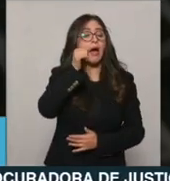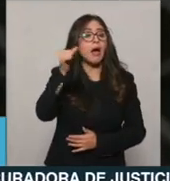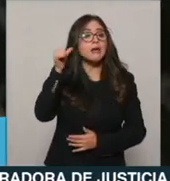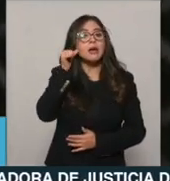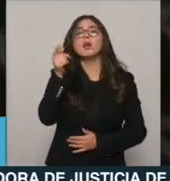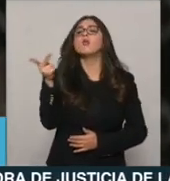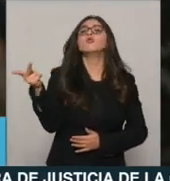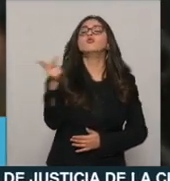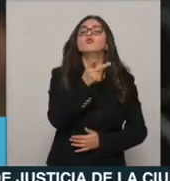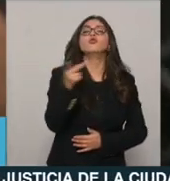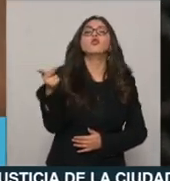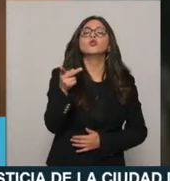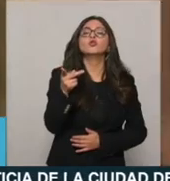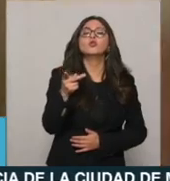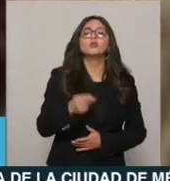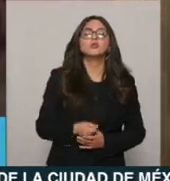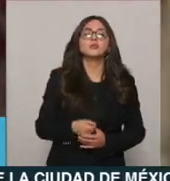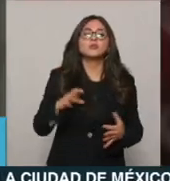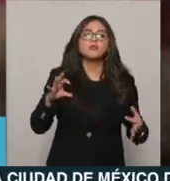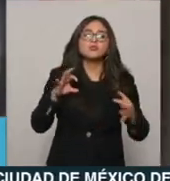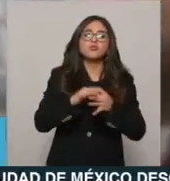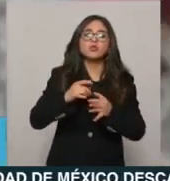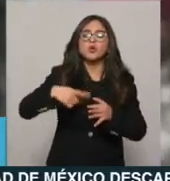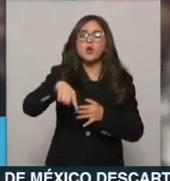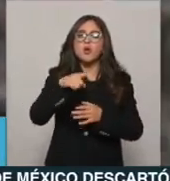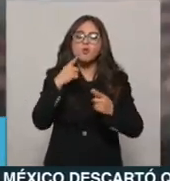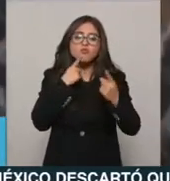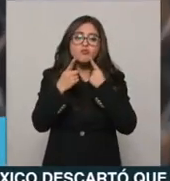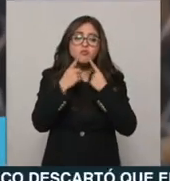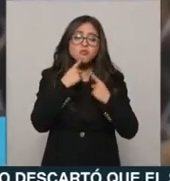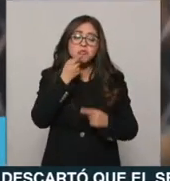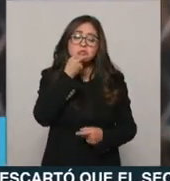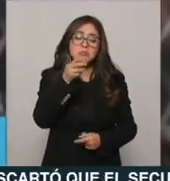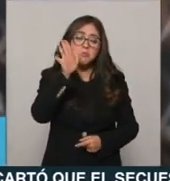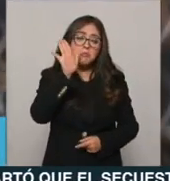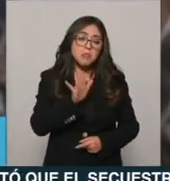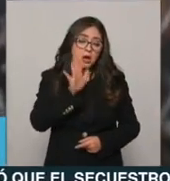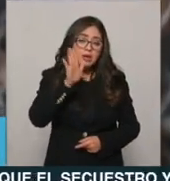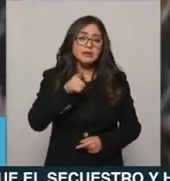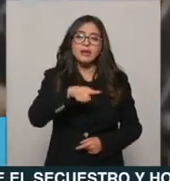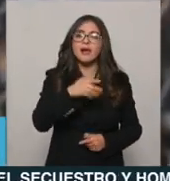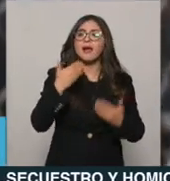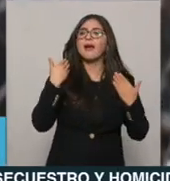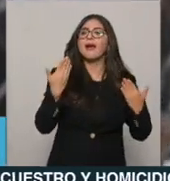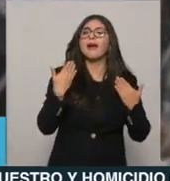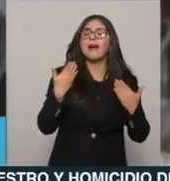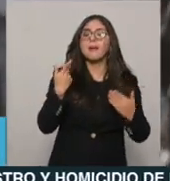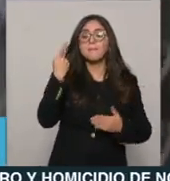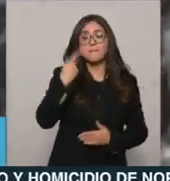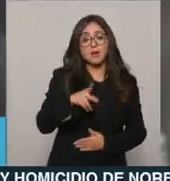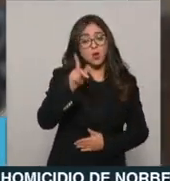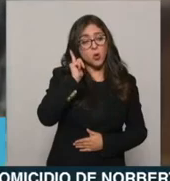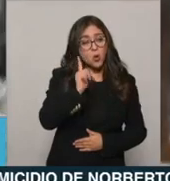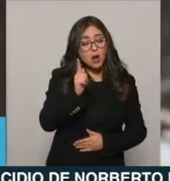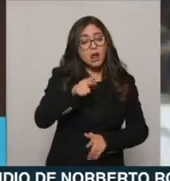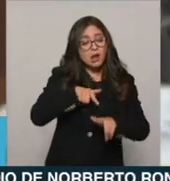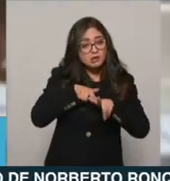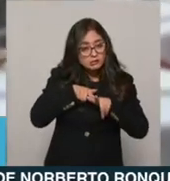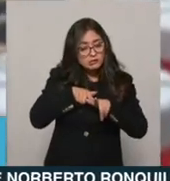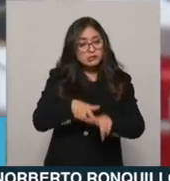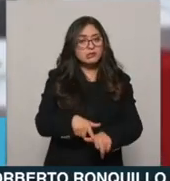dos partes en conversación, pues todo parecía miel sobre hojuelas. Esperemos que así se